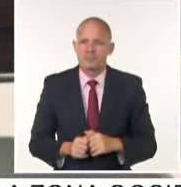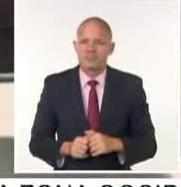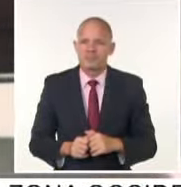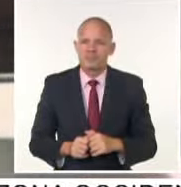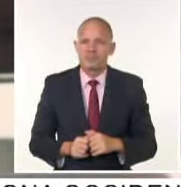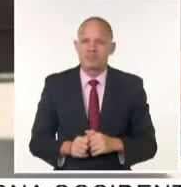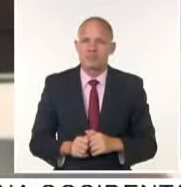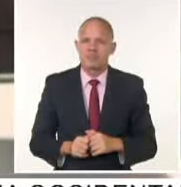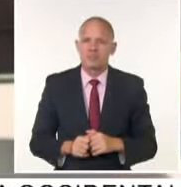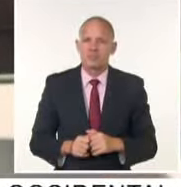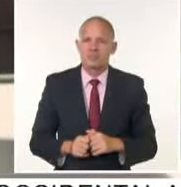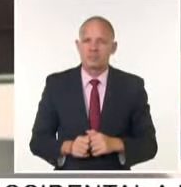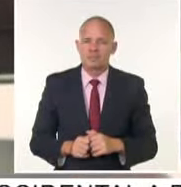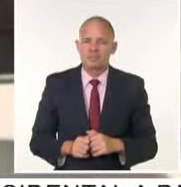Martínez canal cubano de notias gracias